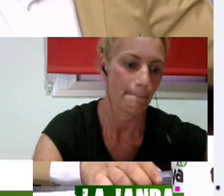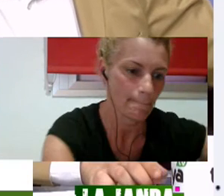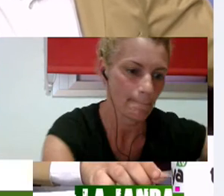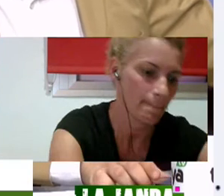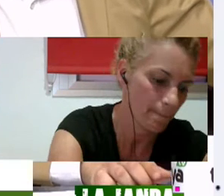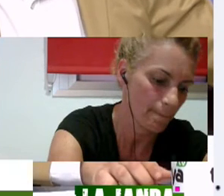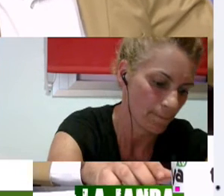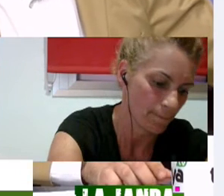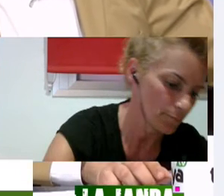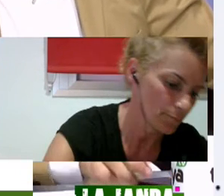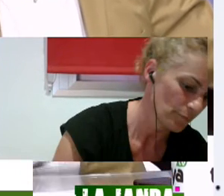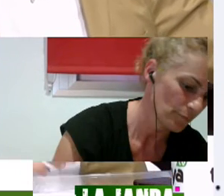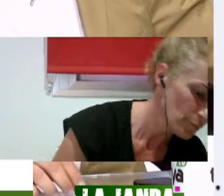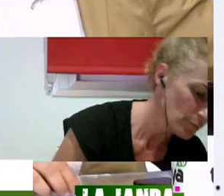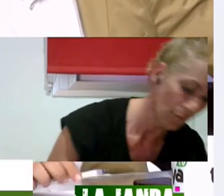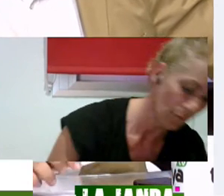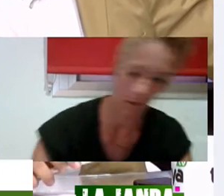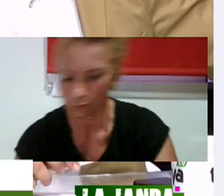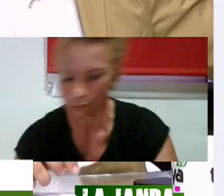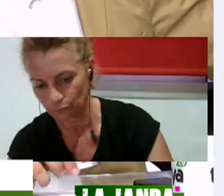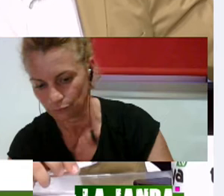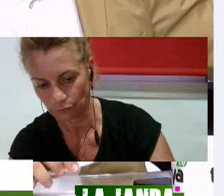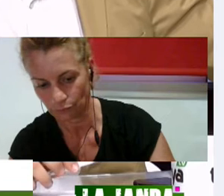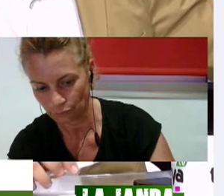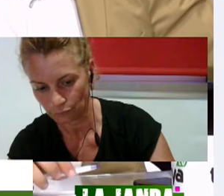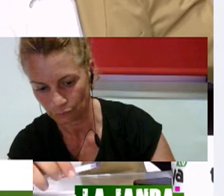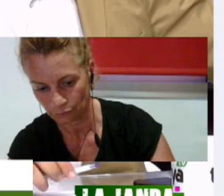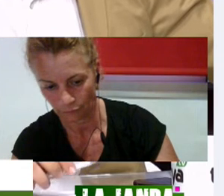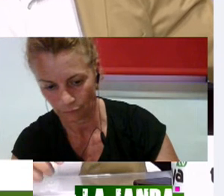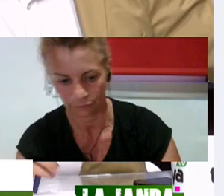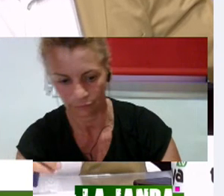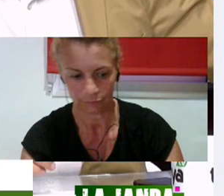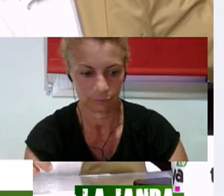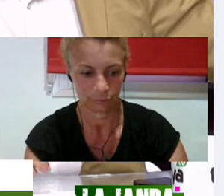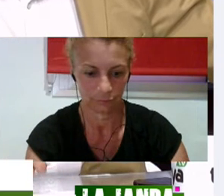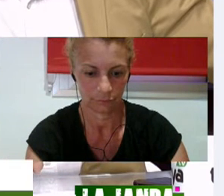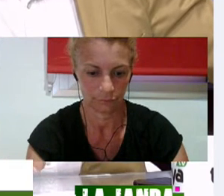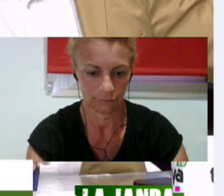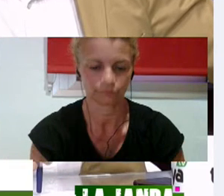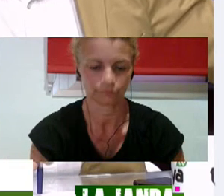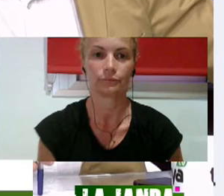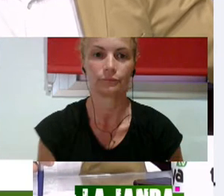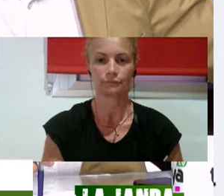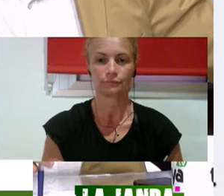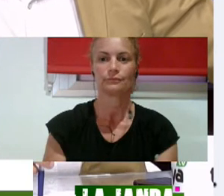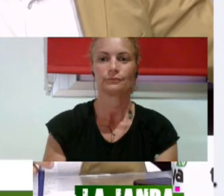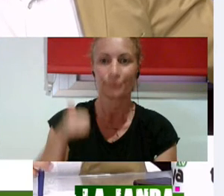A ver si es posible. Ahora sí. Vale, pues parece que sí, que ahora ya sí nos escucha.